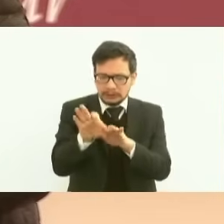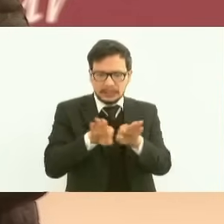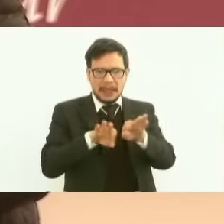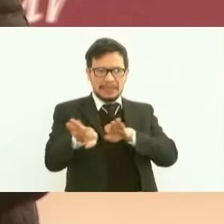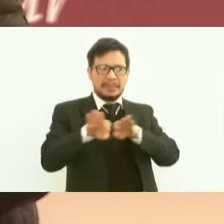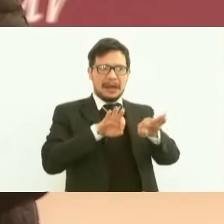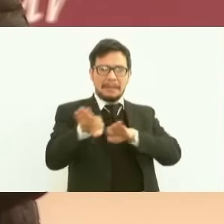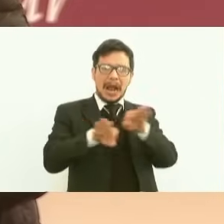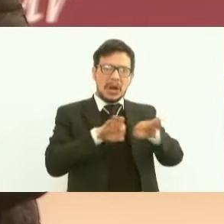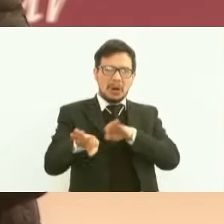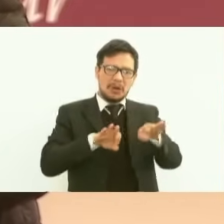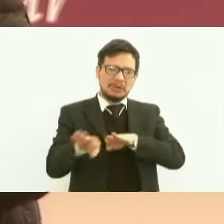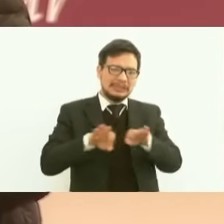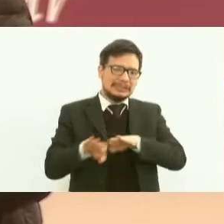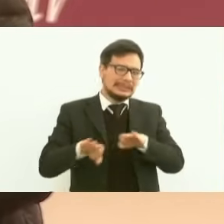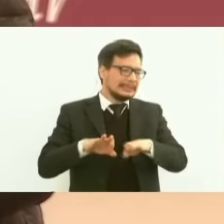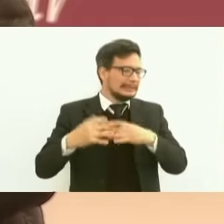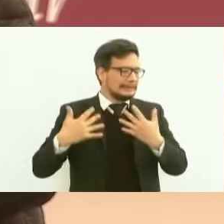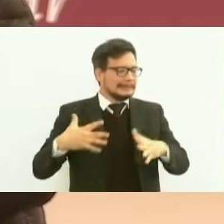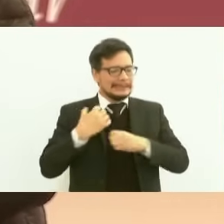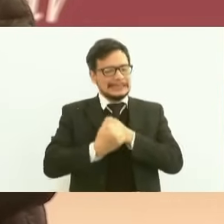muchos años?